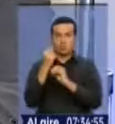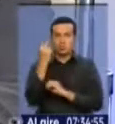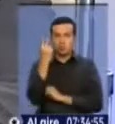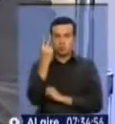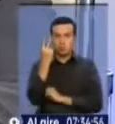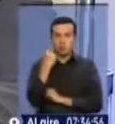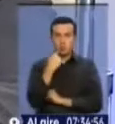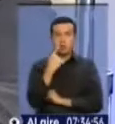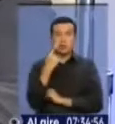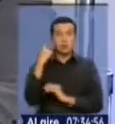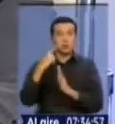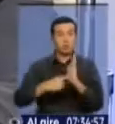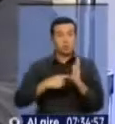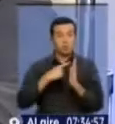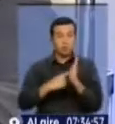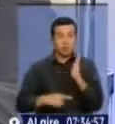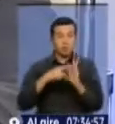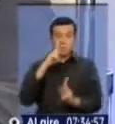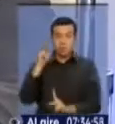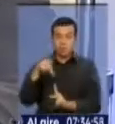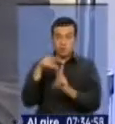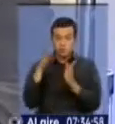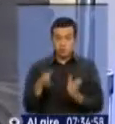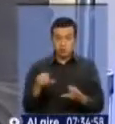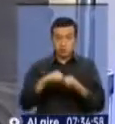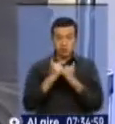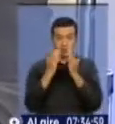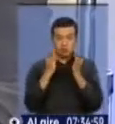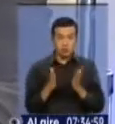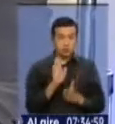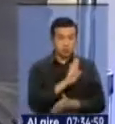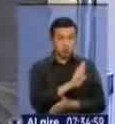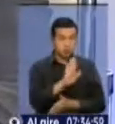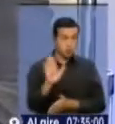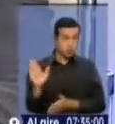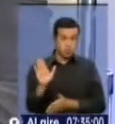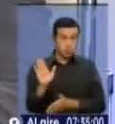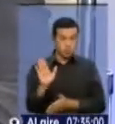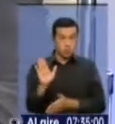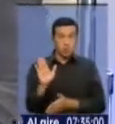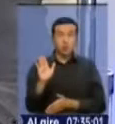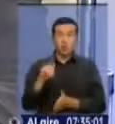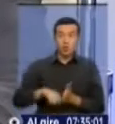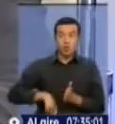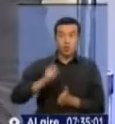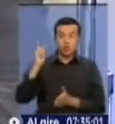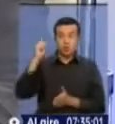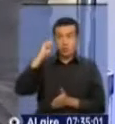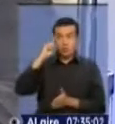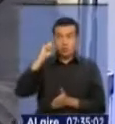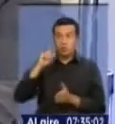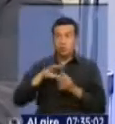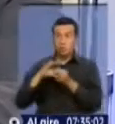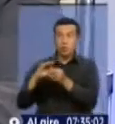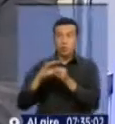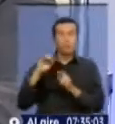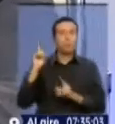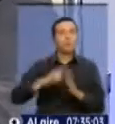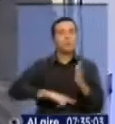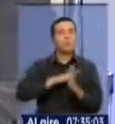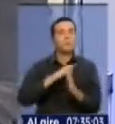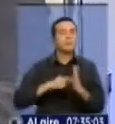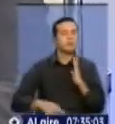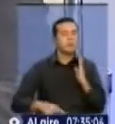le prohíbe a los prefectos asambleístas y otros representantes de elección popular con el estado y esa